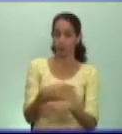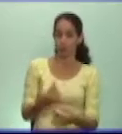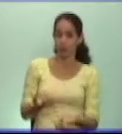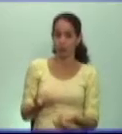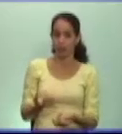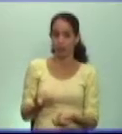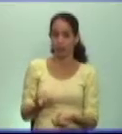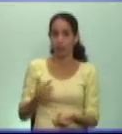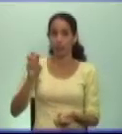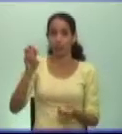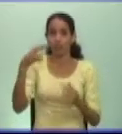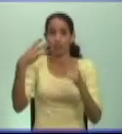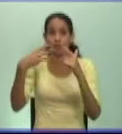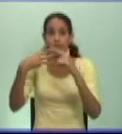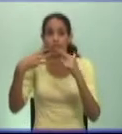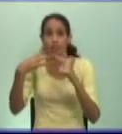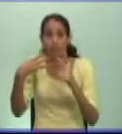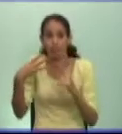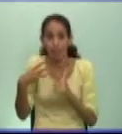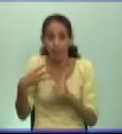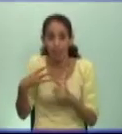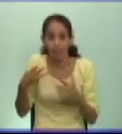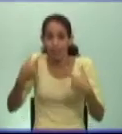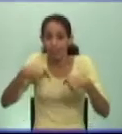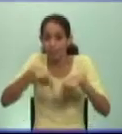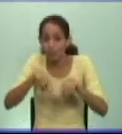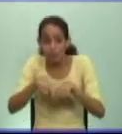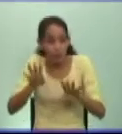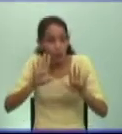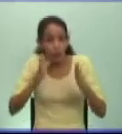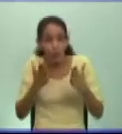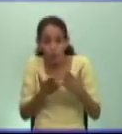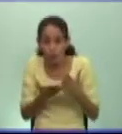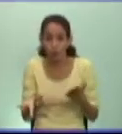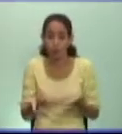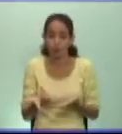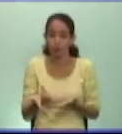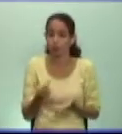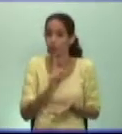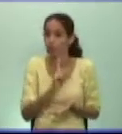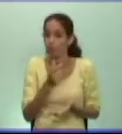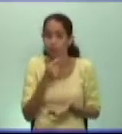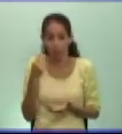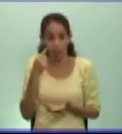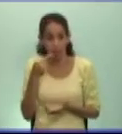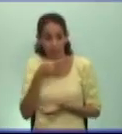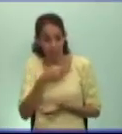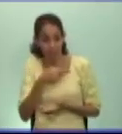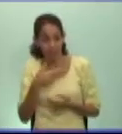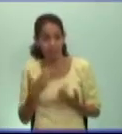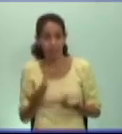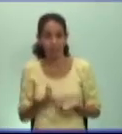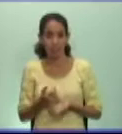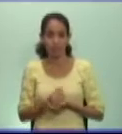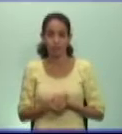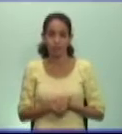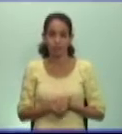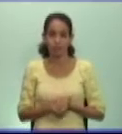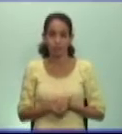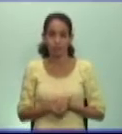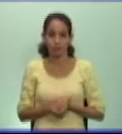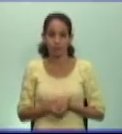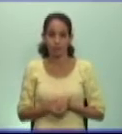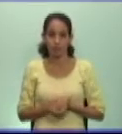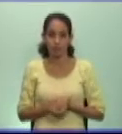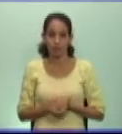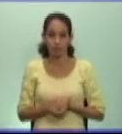tres factores, sobre todo en esta del 74 al 75, porque la parte económica va a repercutir en